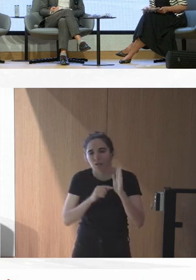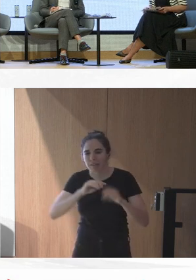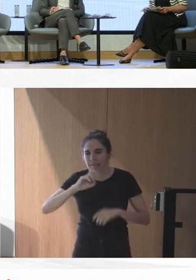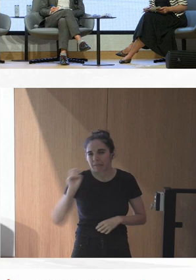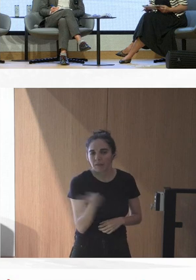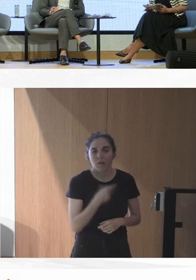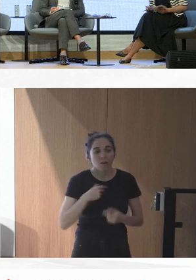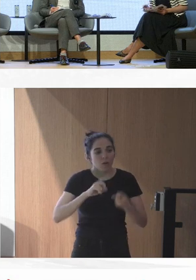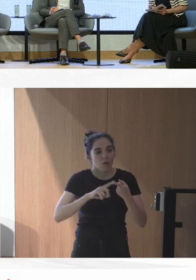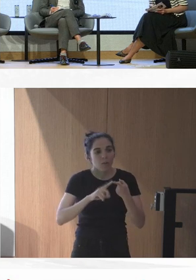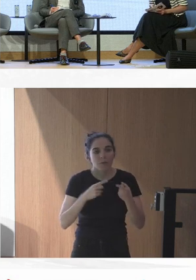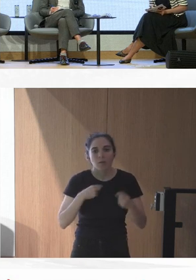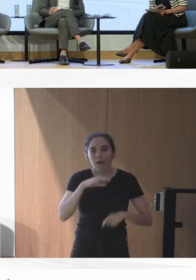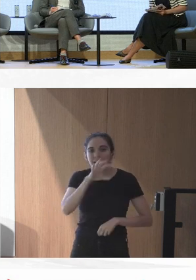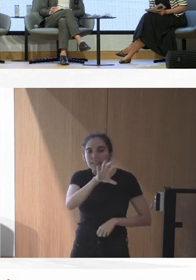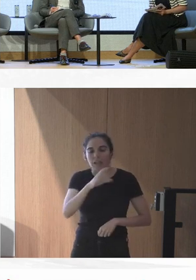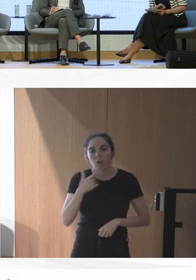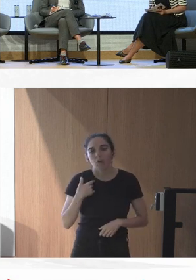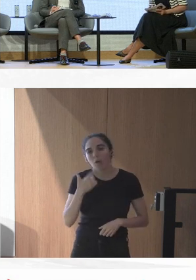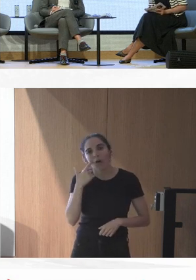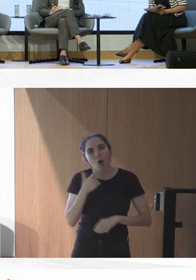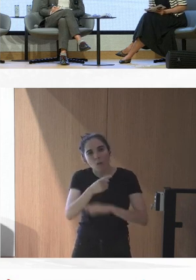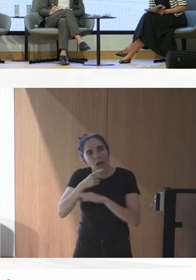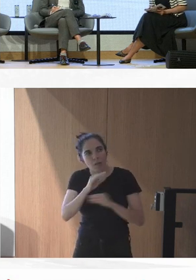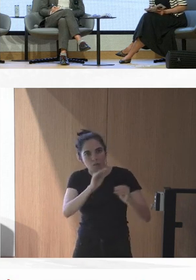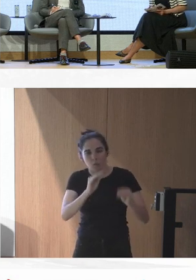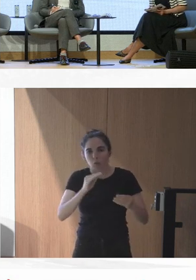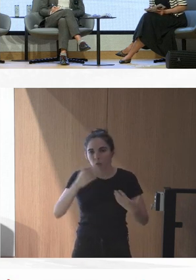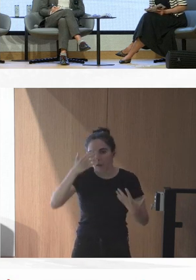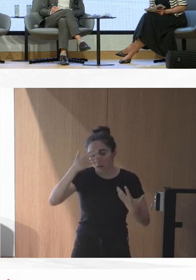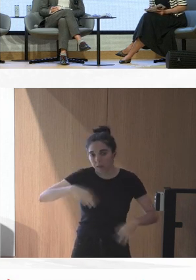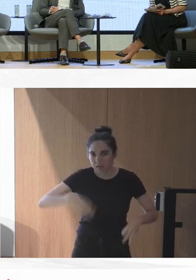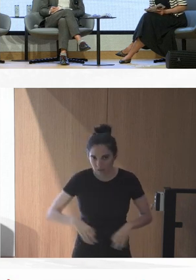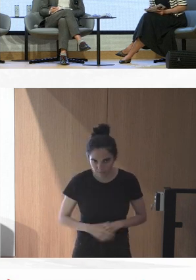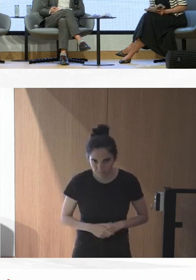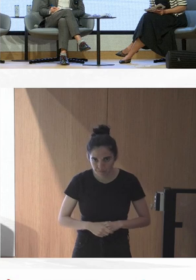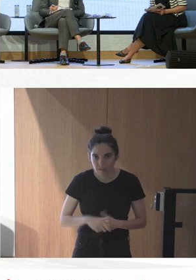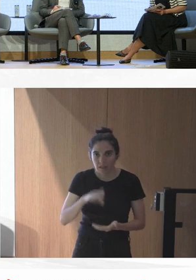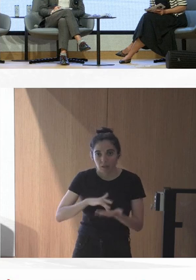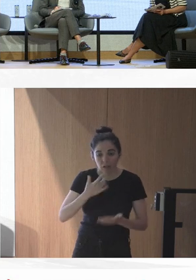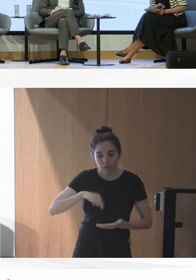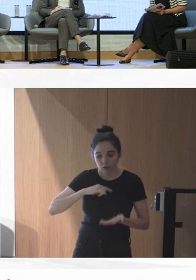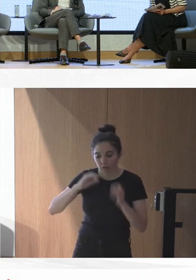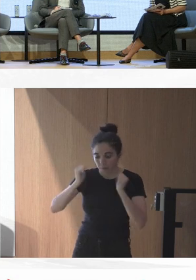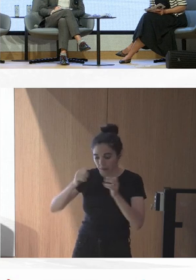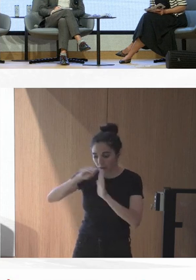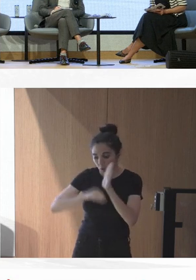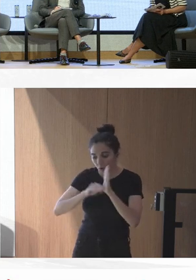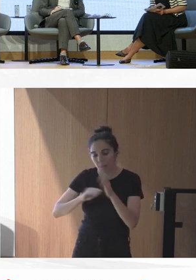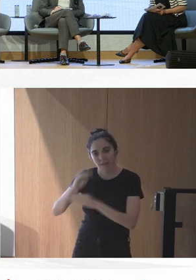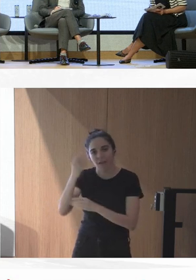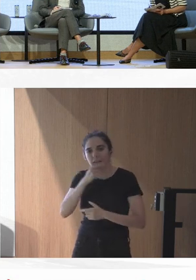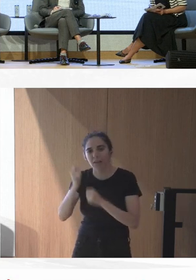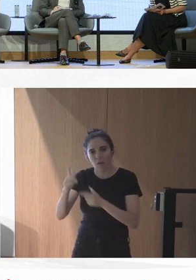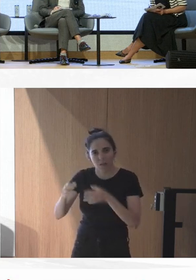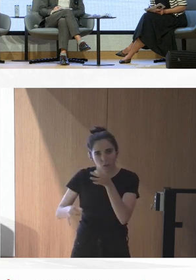sobre las obligaciones del Estado, ¿no? Es decir, cuando nosotros implementamos el programa de facilitadores de justicia en la Ciudad de México en